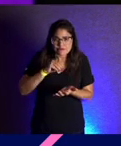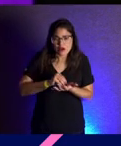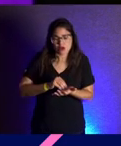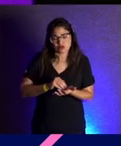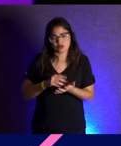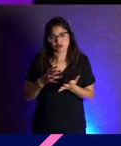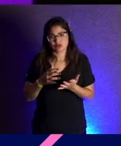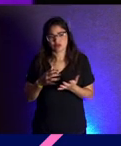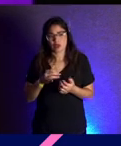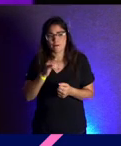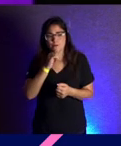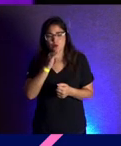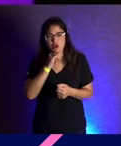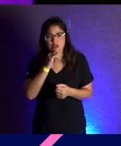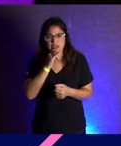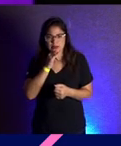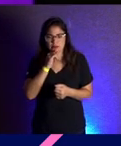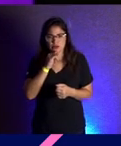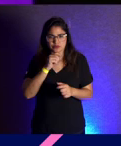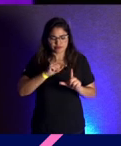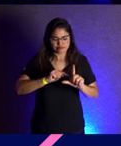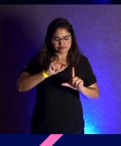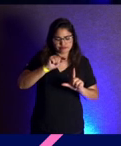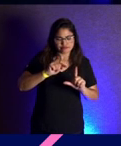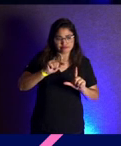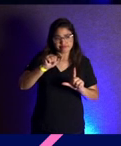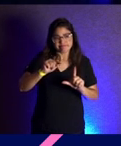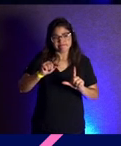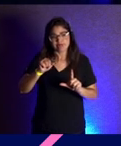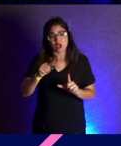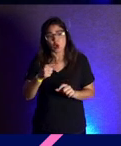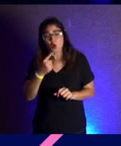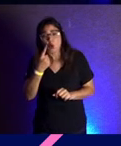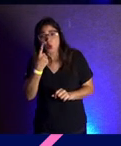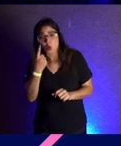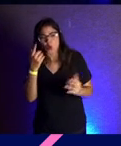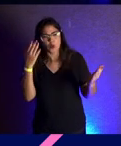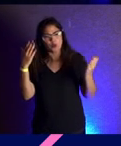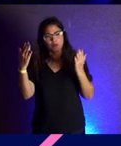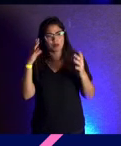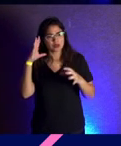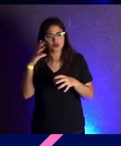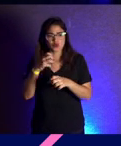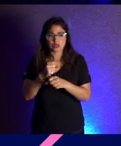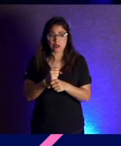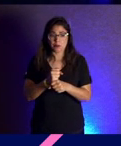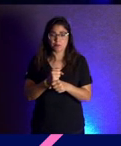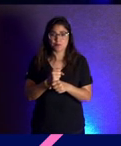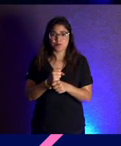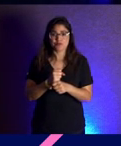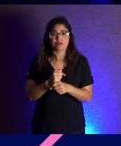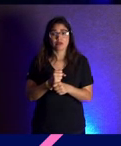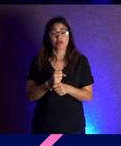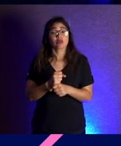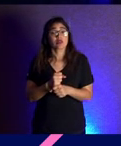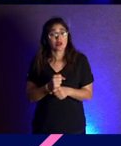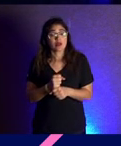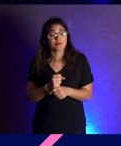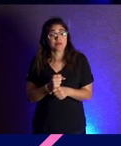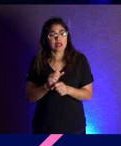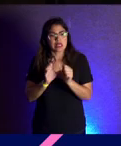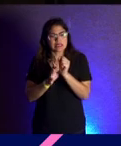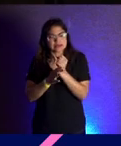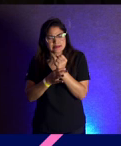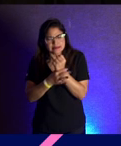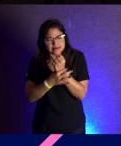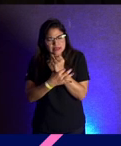uno, comparado con el total, es un resultado. Entonces, son dos hallazgos que no